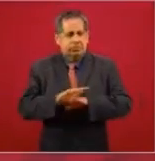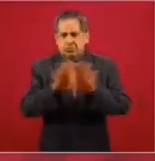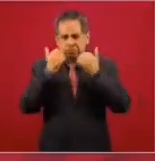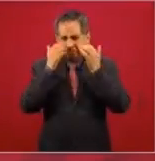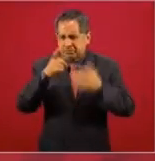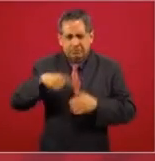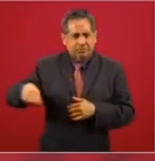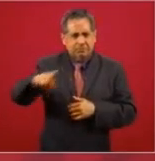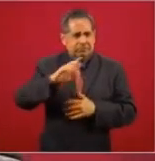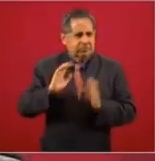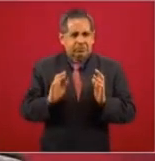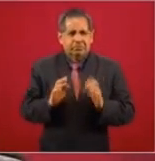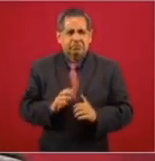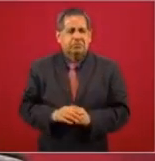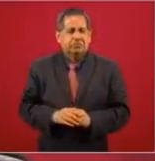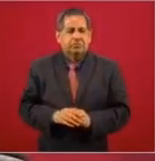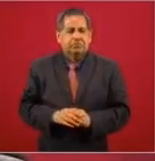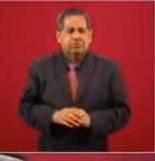cualquiera.